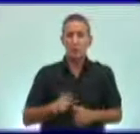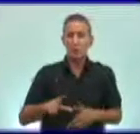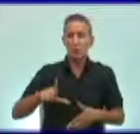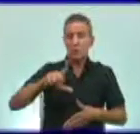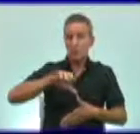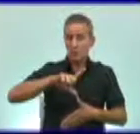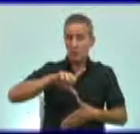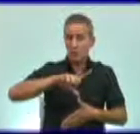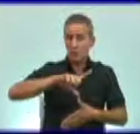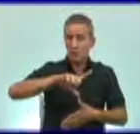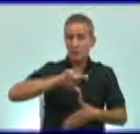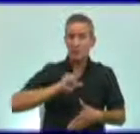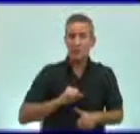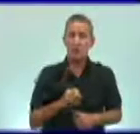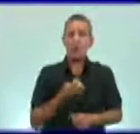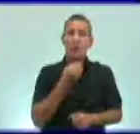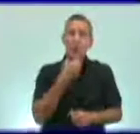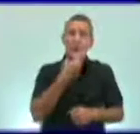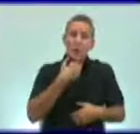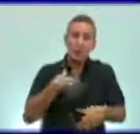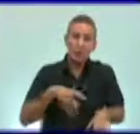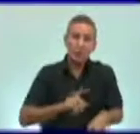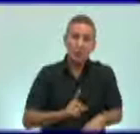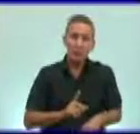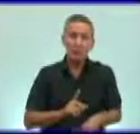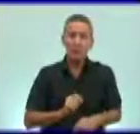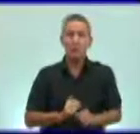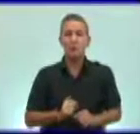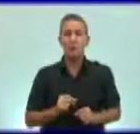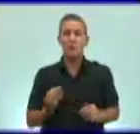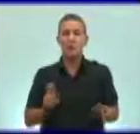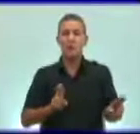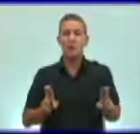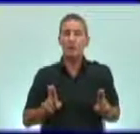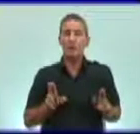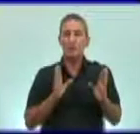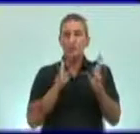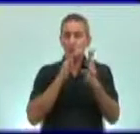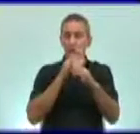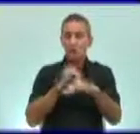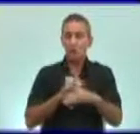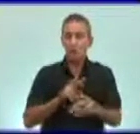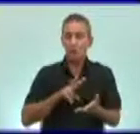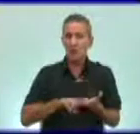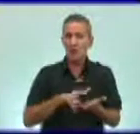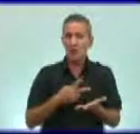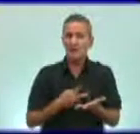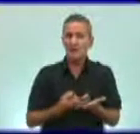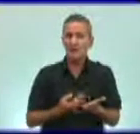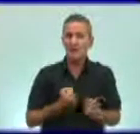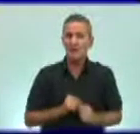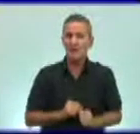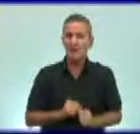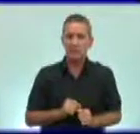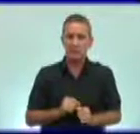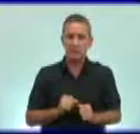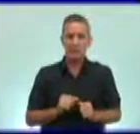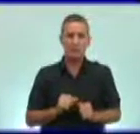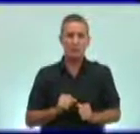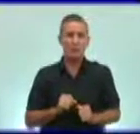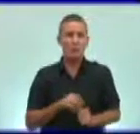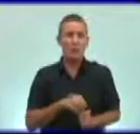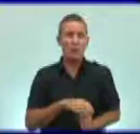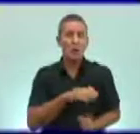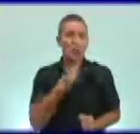por ejemplo, no estar de acuerdo con su interpretación de Bolívar. Y así sistemáticamente va expresando, como ustedes pueden